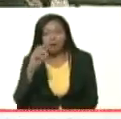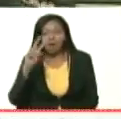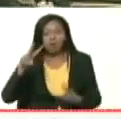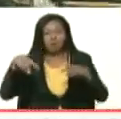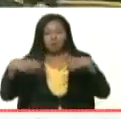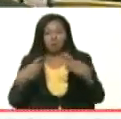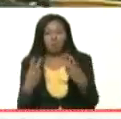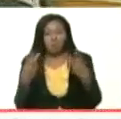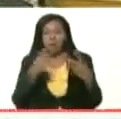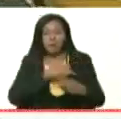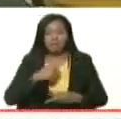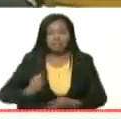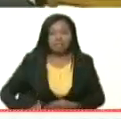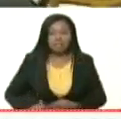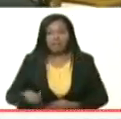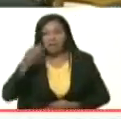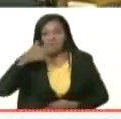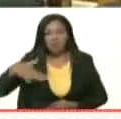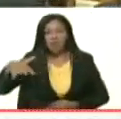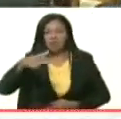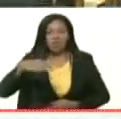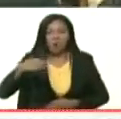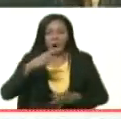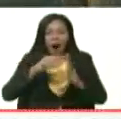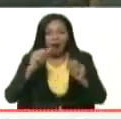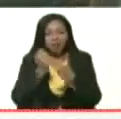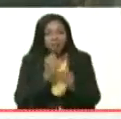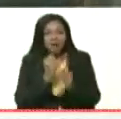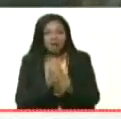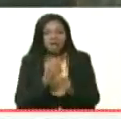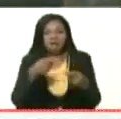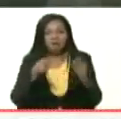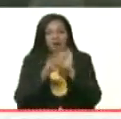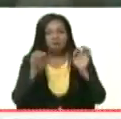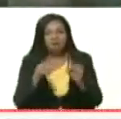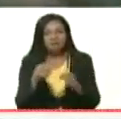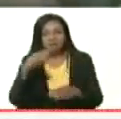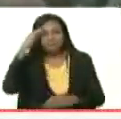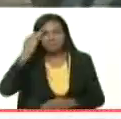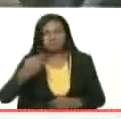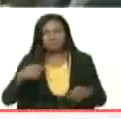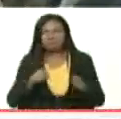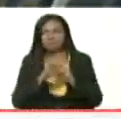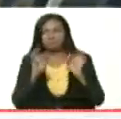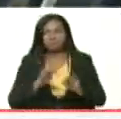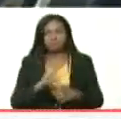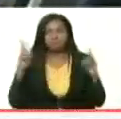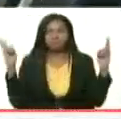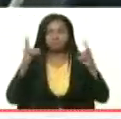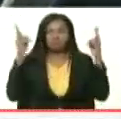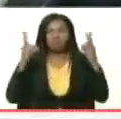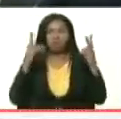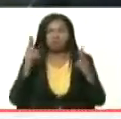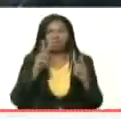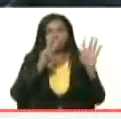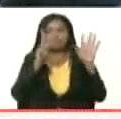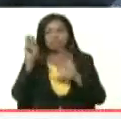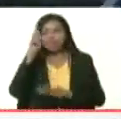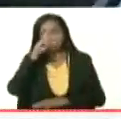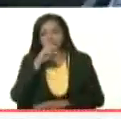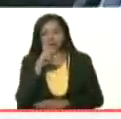China, el sueño de los pueblos, de los campesinos, del ejército victorioso de hace 70